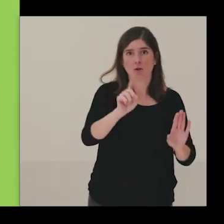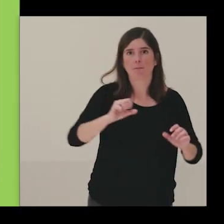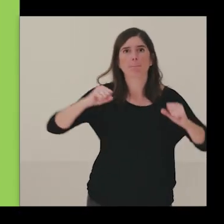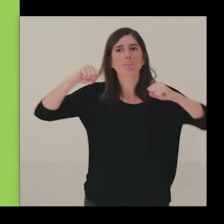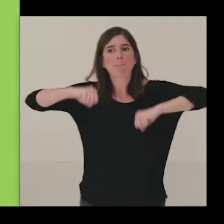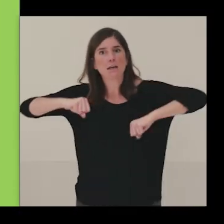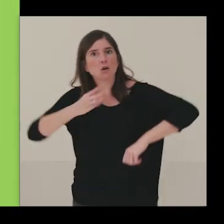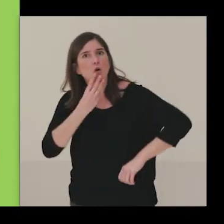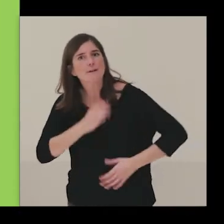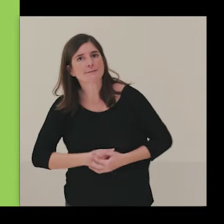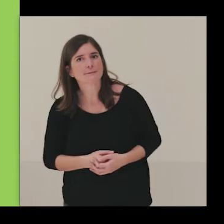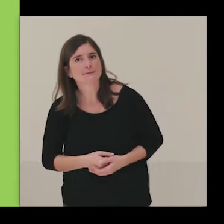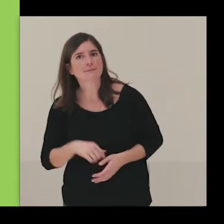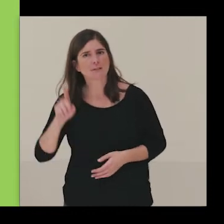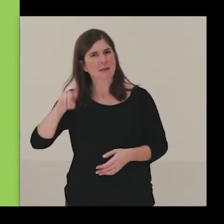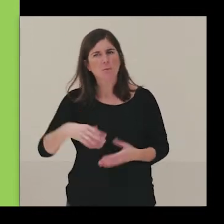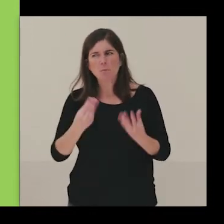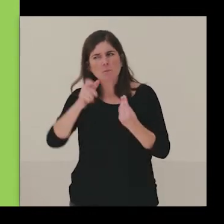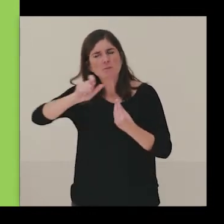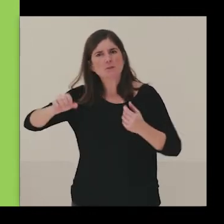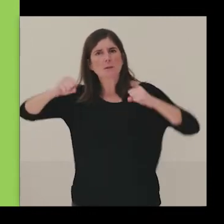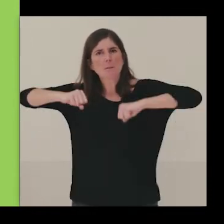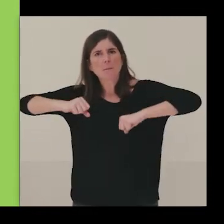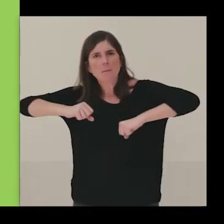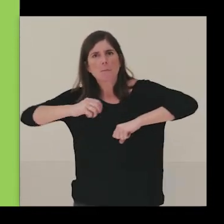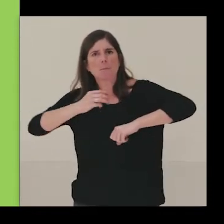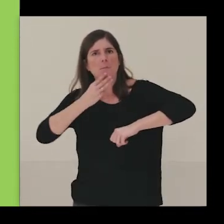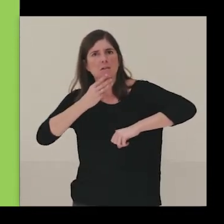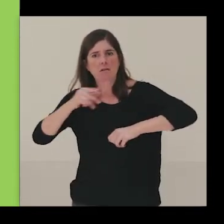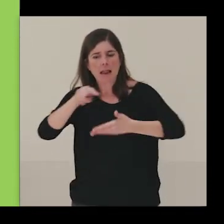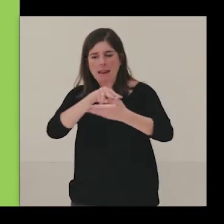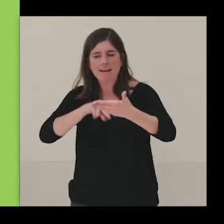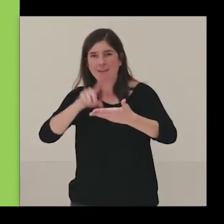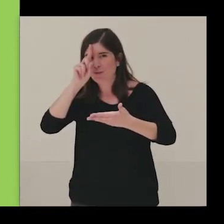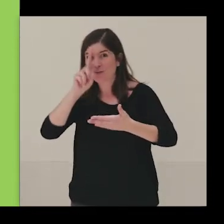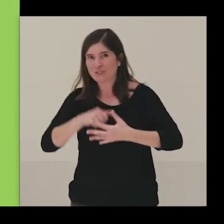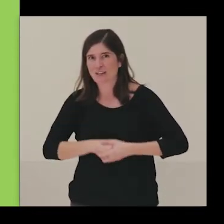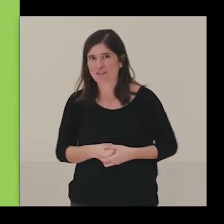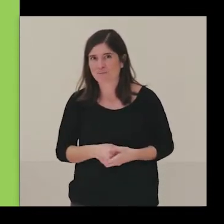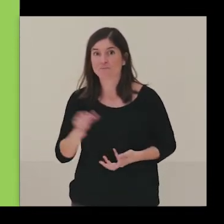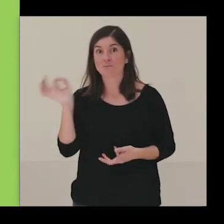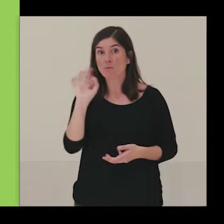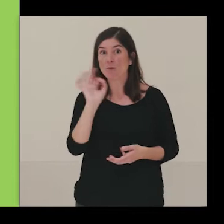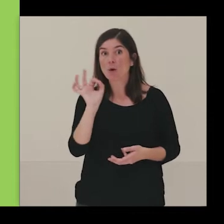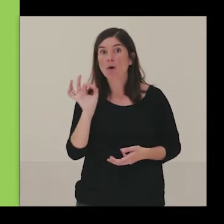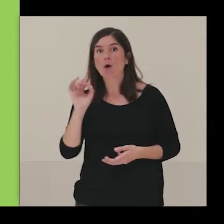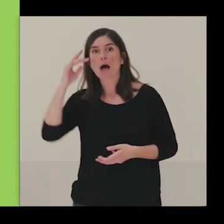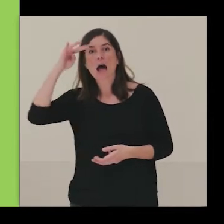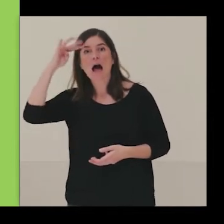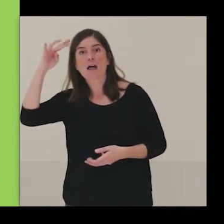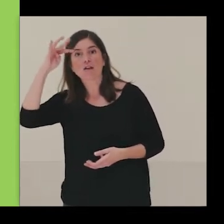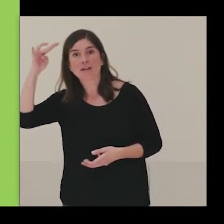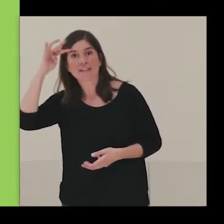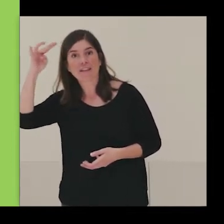mayores. Hay analfabetismo funcional. Pensemos en adolescentes que están saliendo del sistema educativo con carencias de